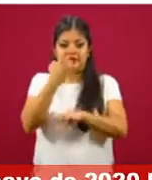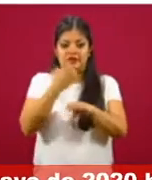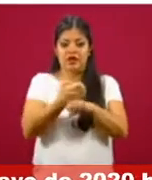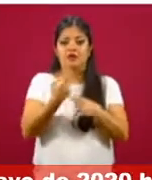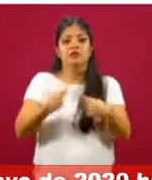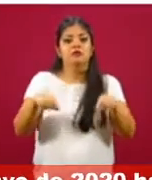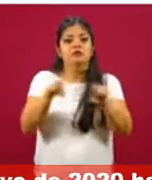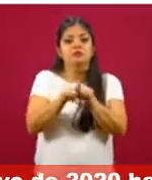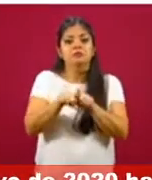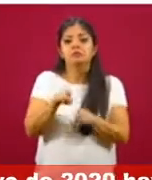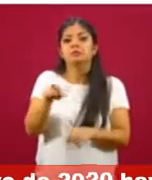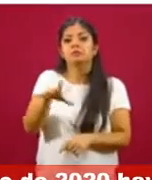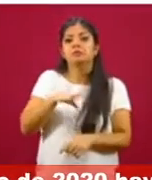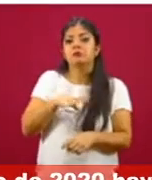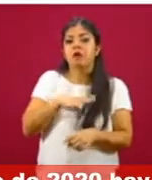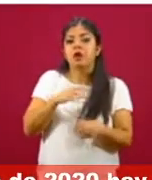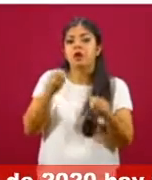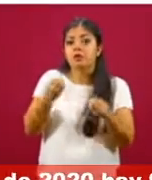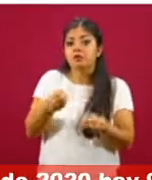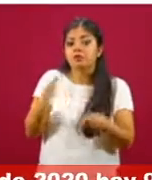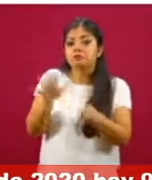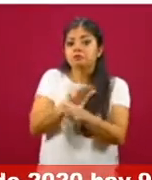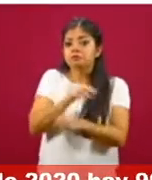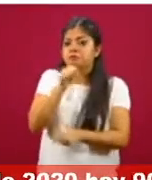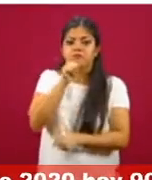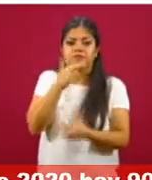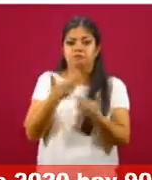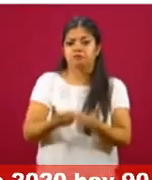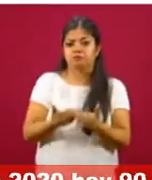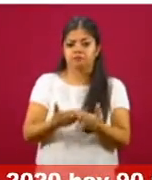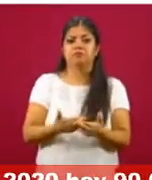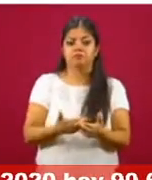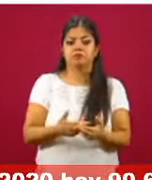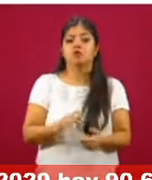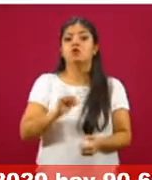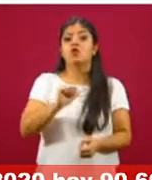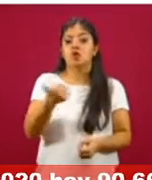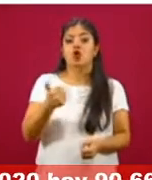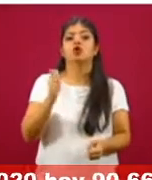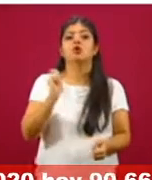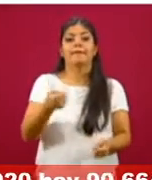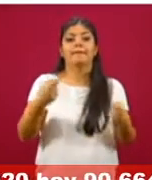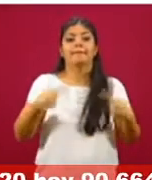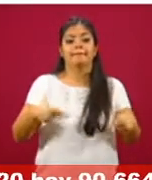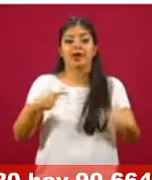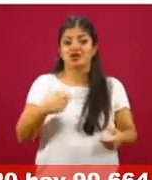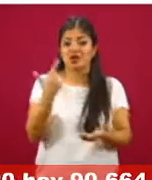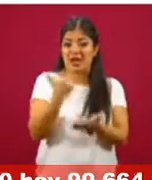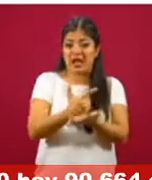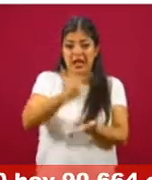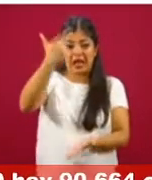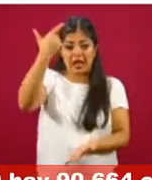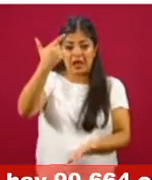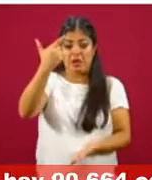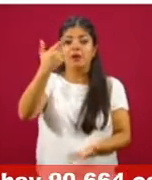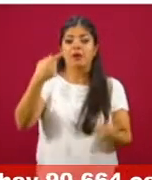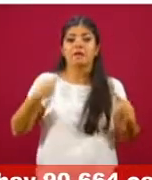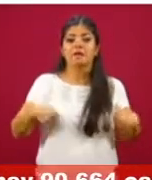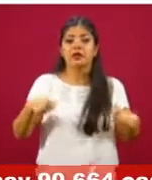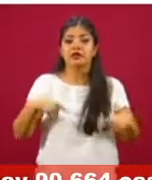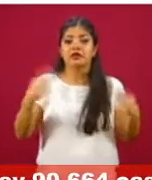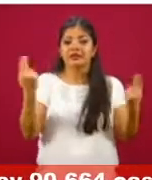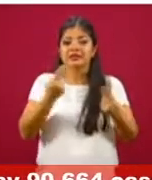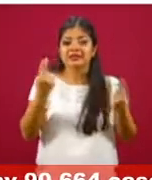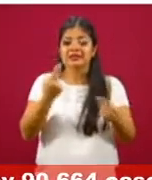respecto a su ocupación. Y la última es la de ocupación en camas dedicadas a personas críticamente enfermas, personas que